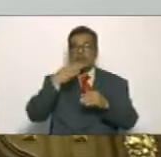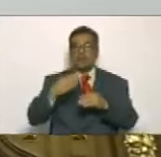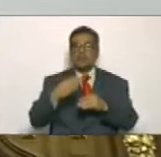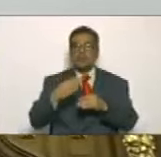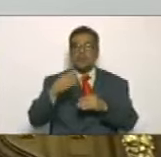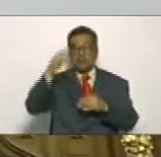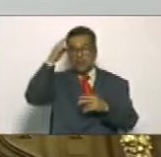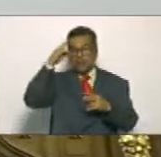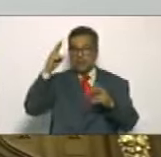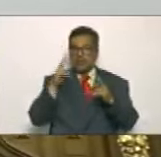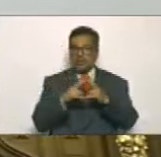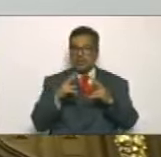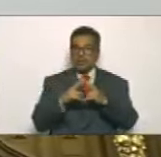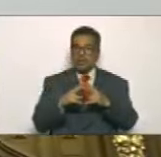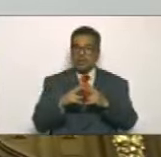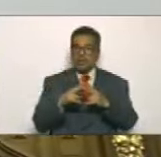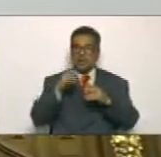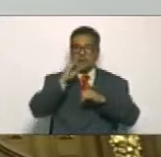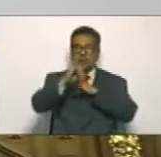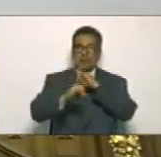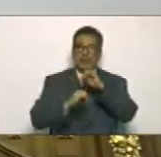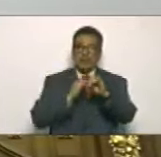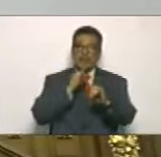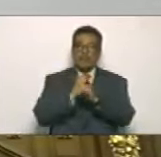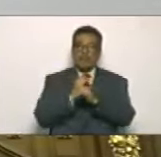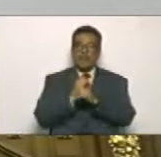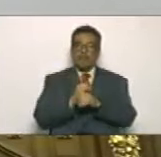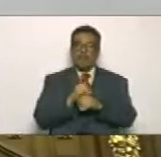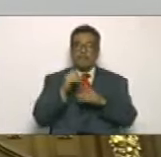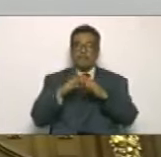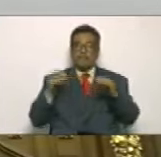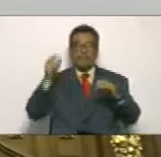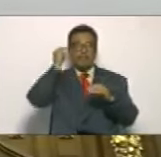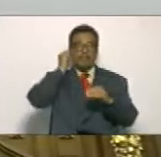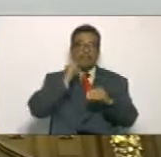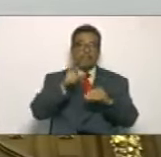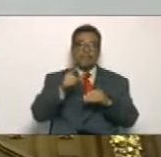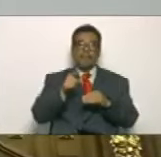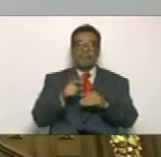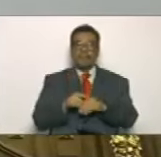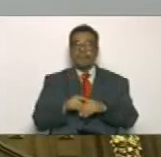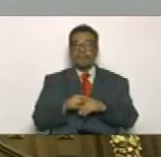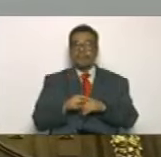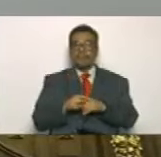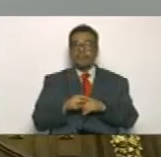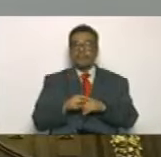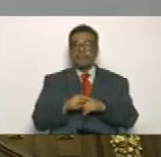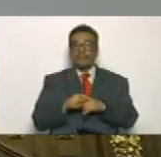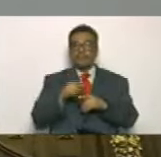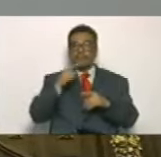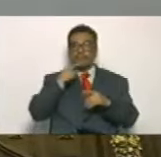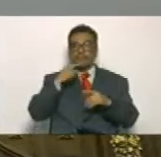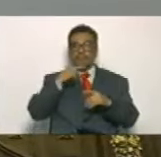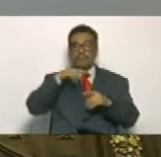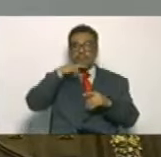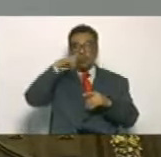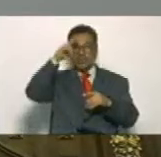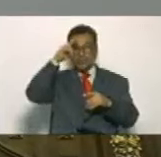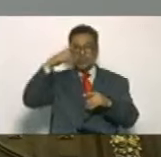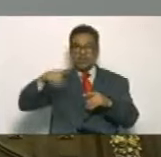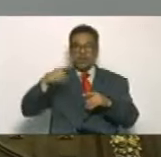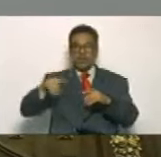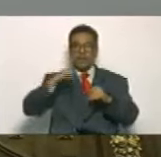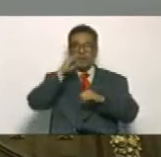el reconocimiento internacional al mariscal de Ayacucho, Antonio José de Sucre, como padre del